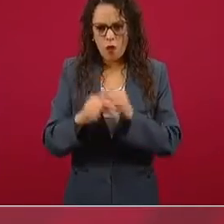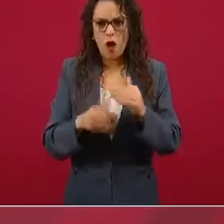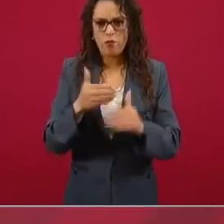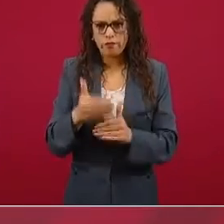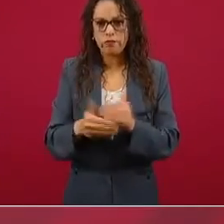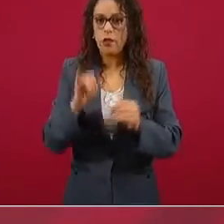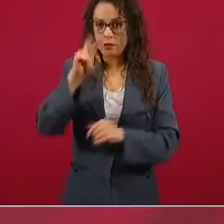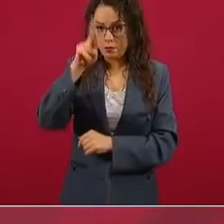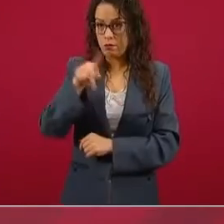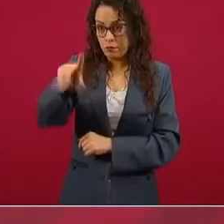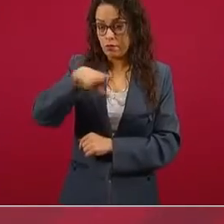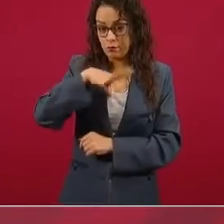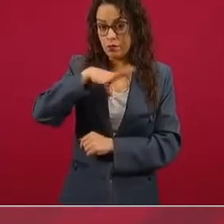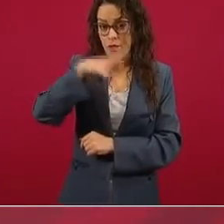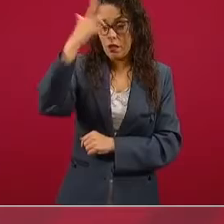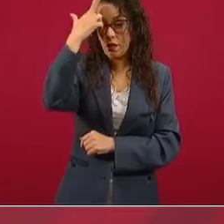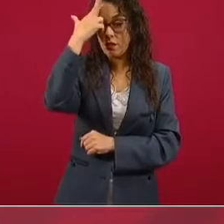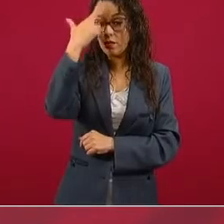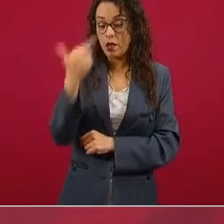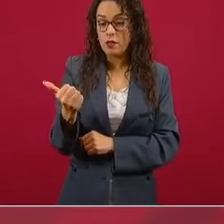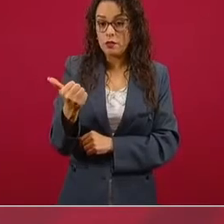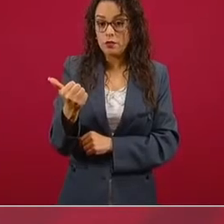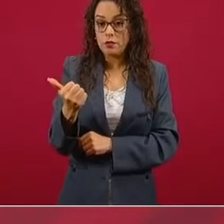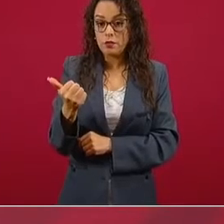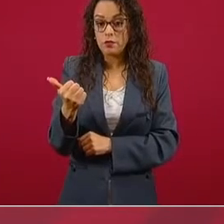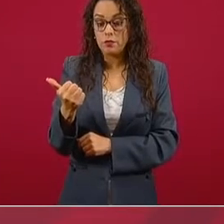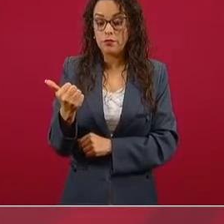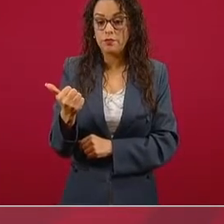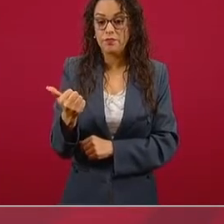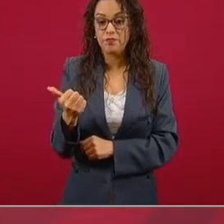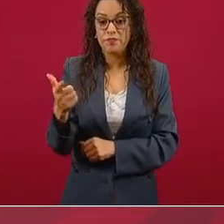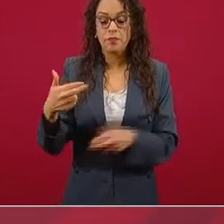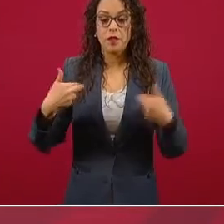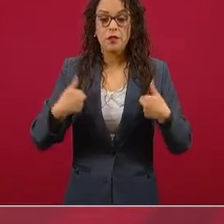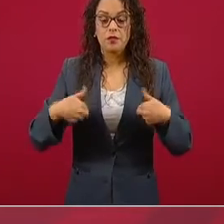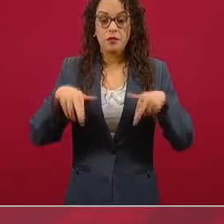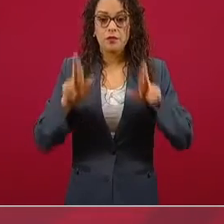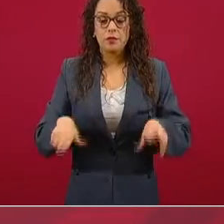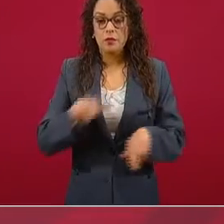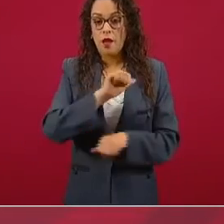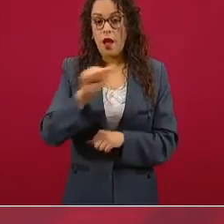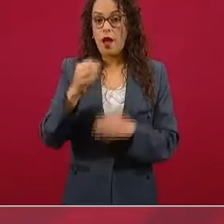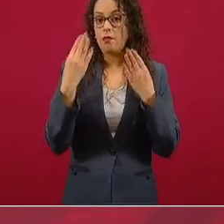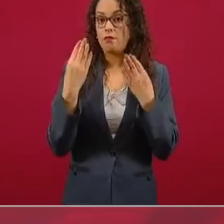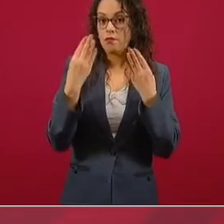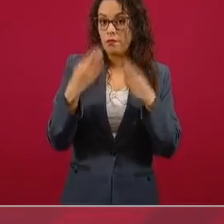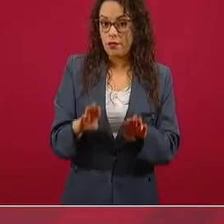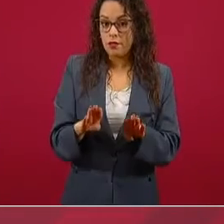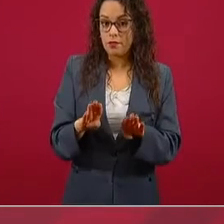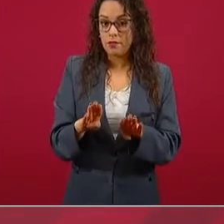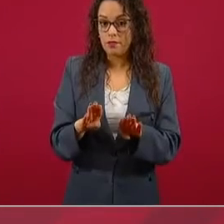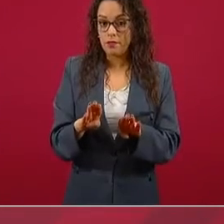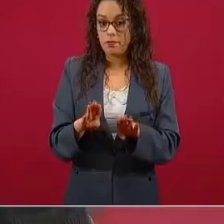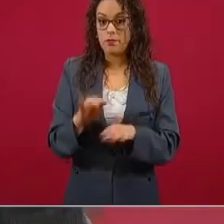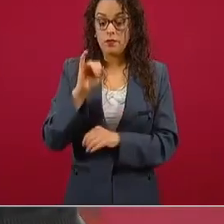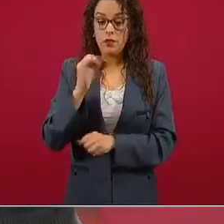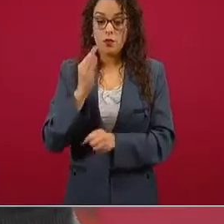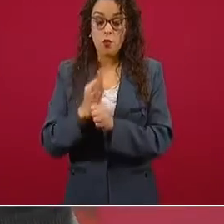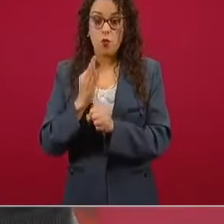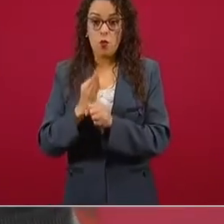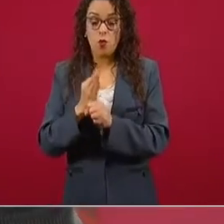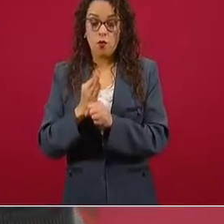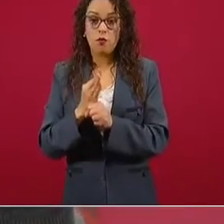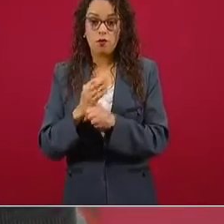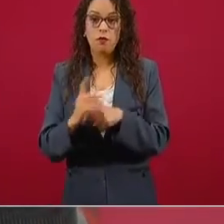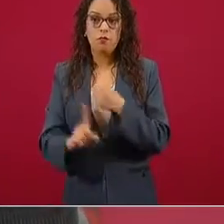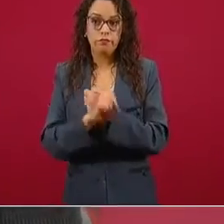tiene razón el representante de los bancos. Estamos en una situación de